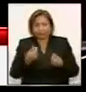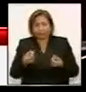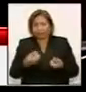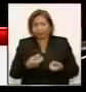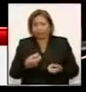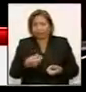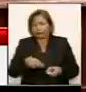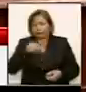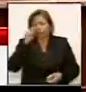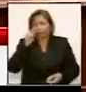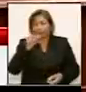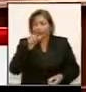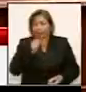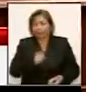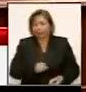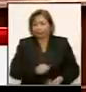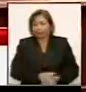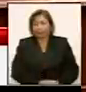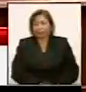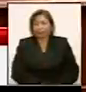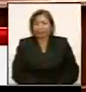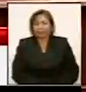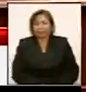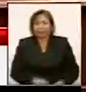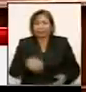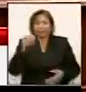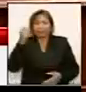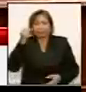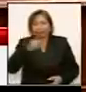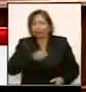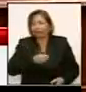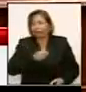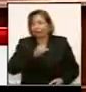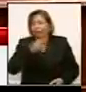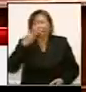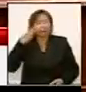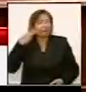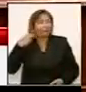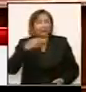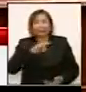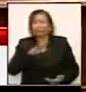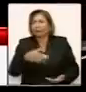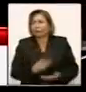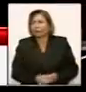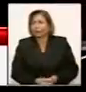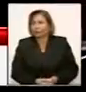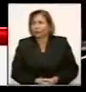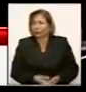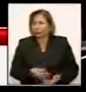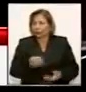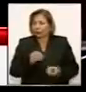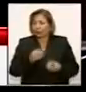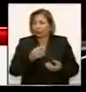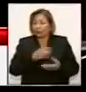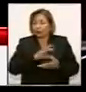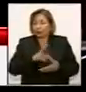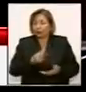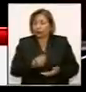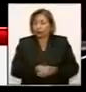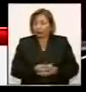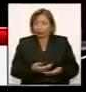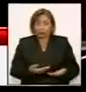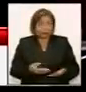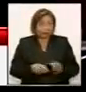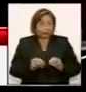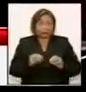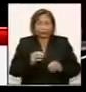del norte. En el sur vendrá el triaje. En la selva, todos los de la selva reclaman los colegios. Nos han saqueado, nos han robado brutal